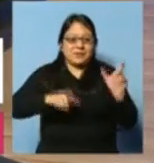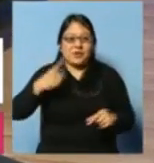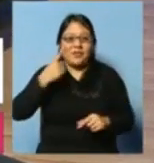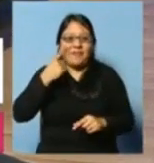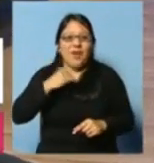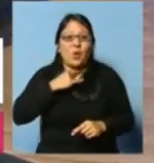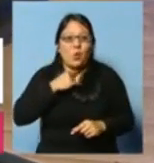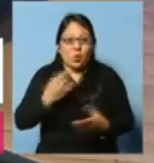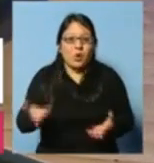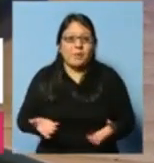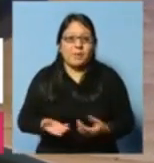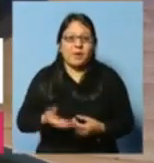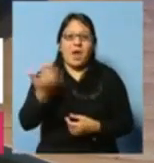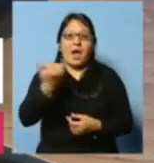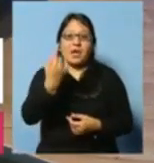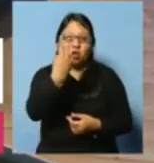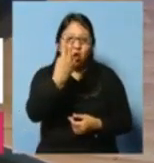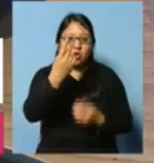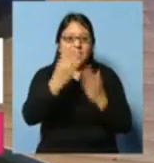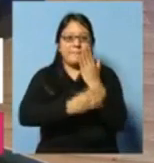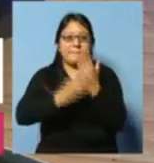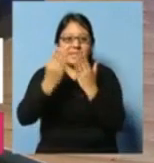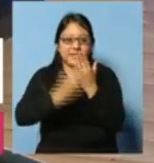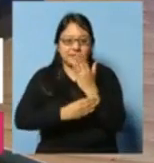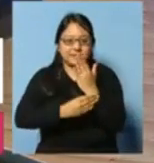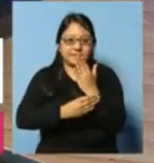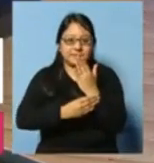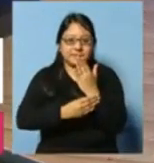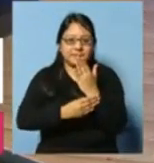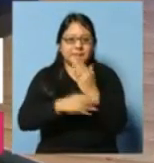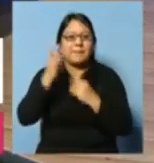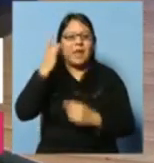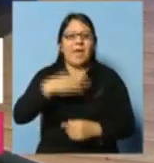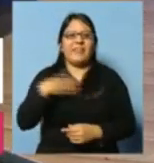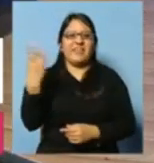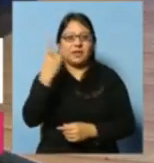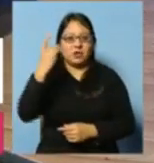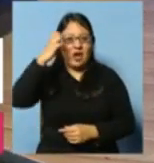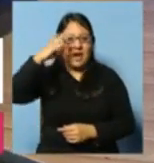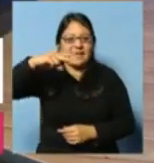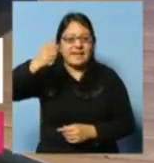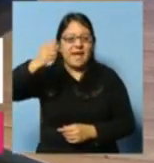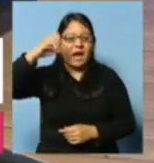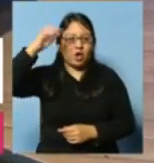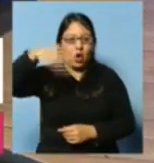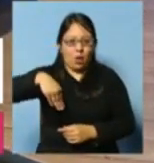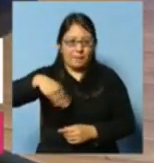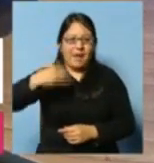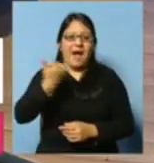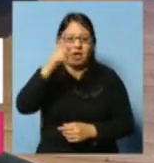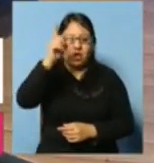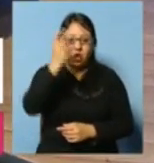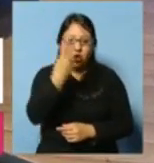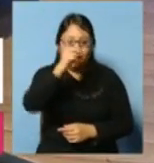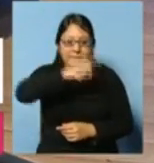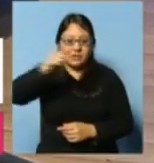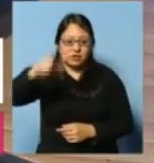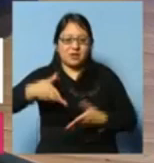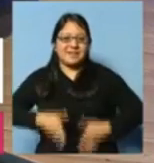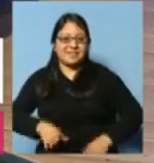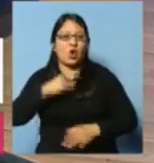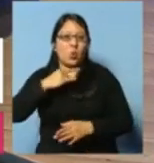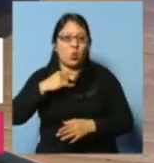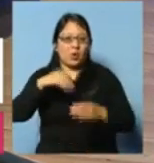los primeros genios en el ministerio en el directorio de lena con por eso los queremos tanto y estamos tan cerca siempre